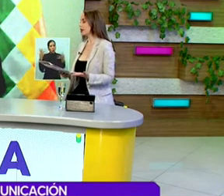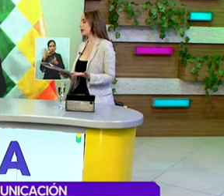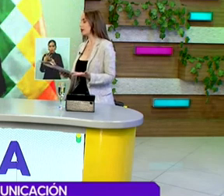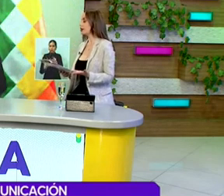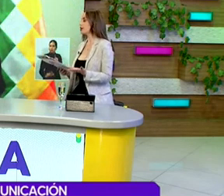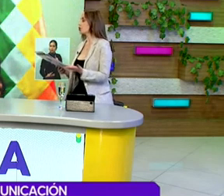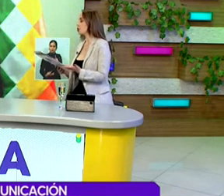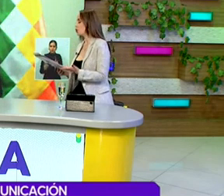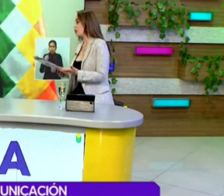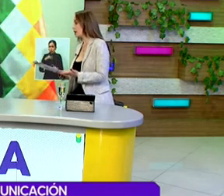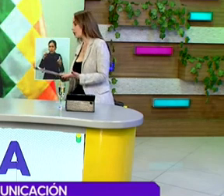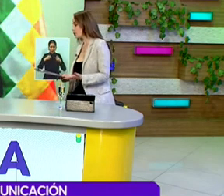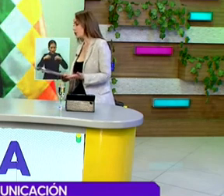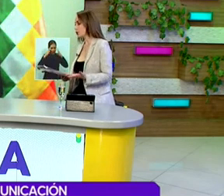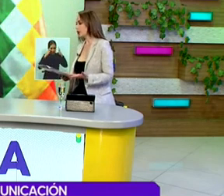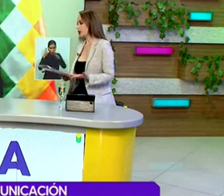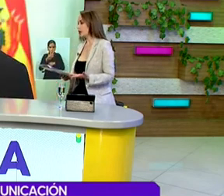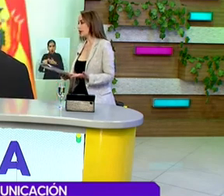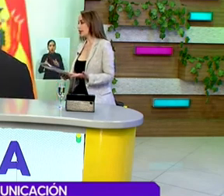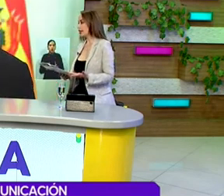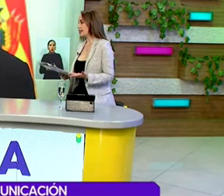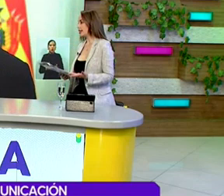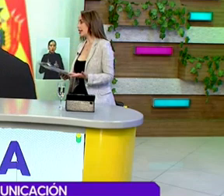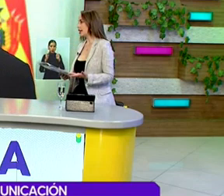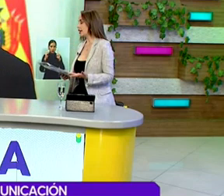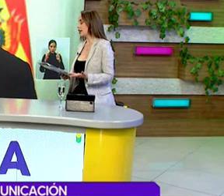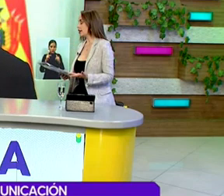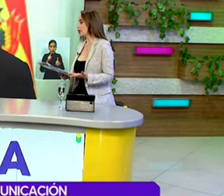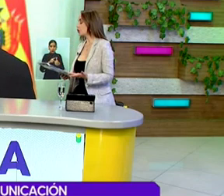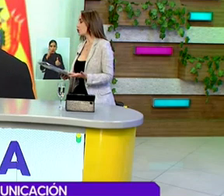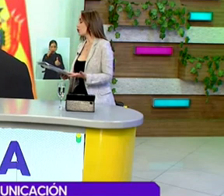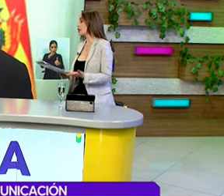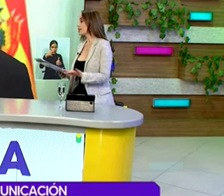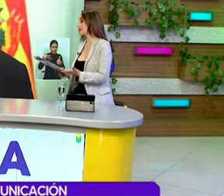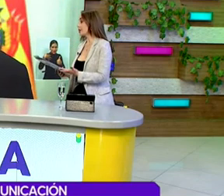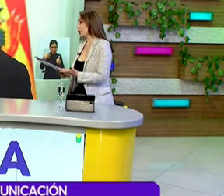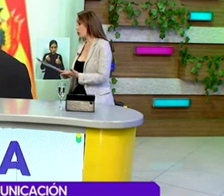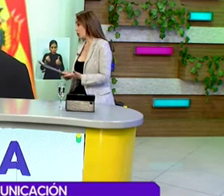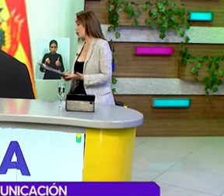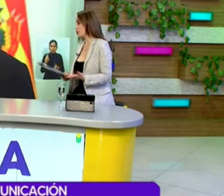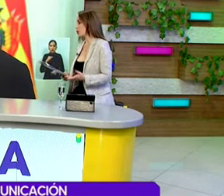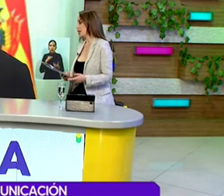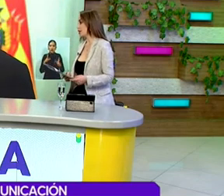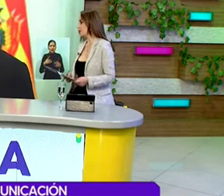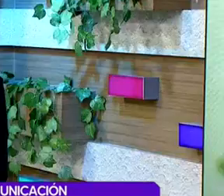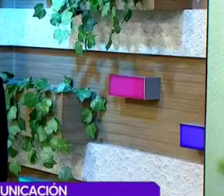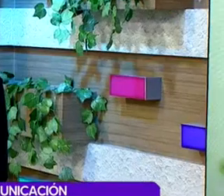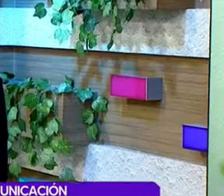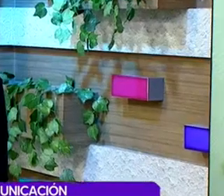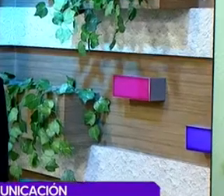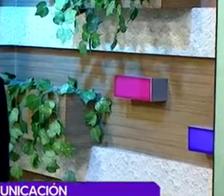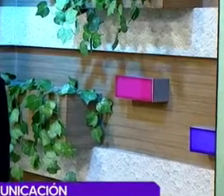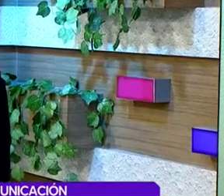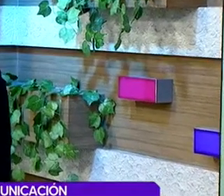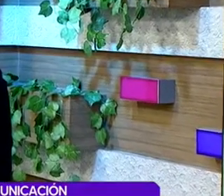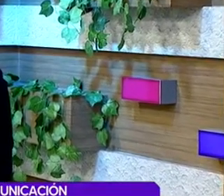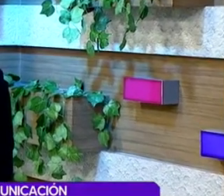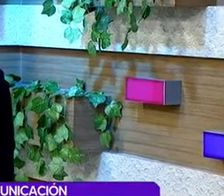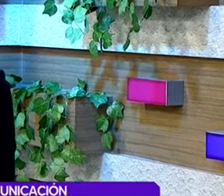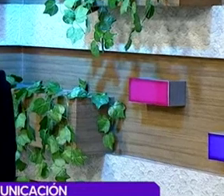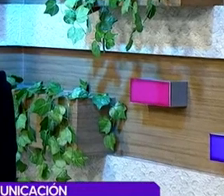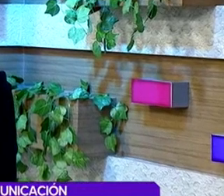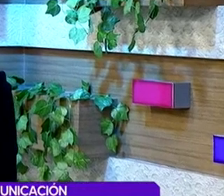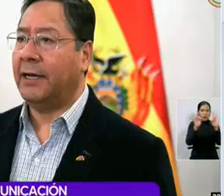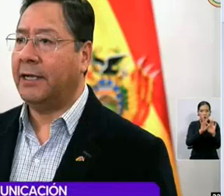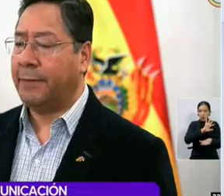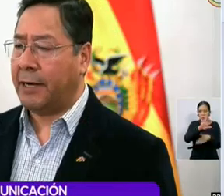del presidente, de su gobierno, desde incluso fuerzas dentro del movimiento al socialismo? El presidente ha